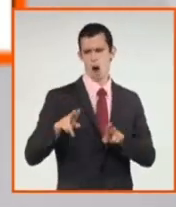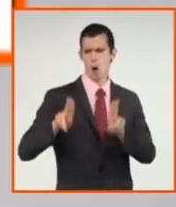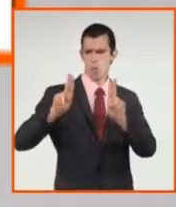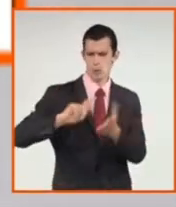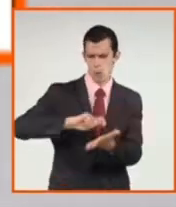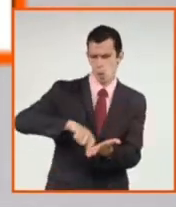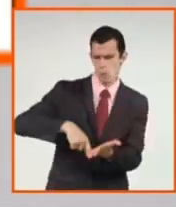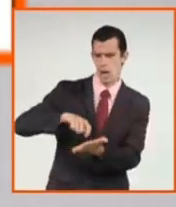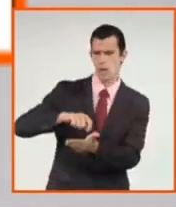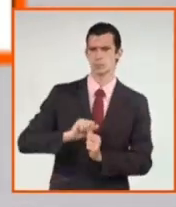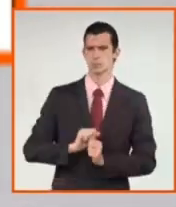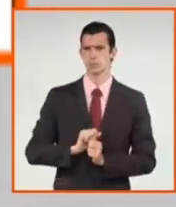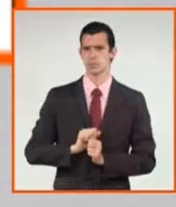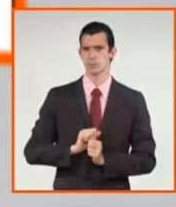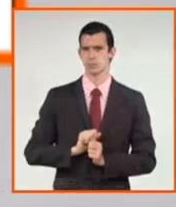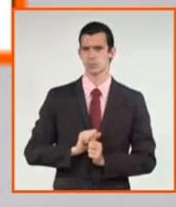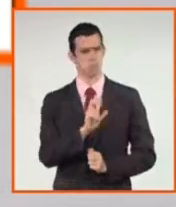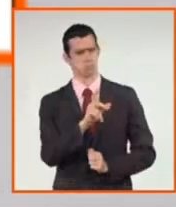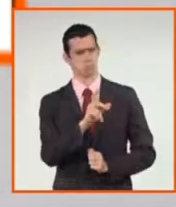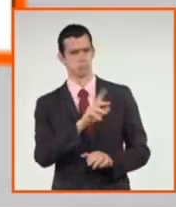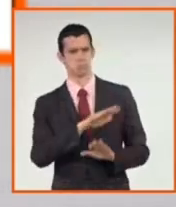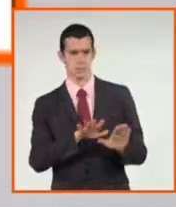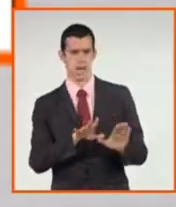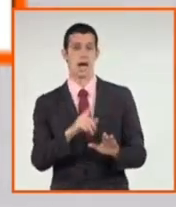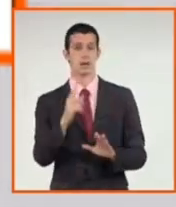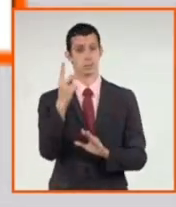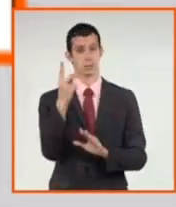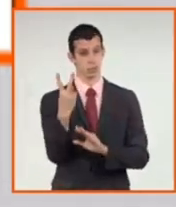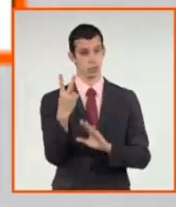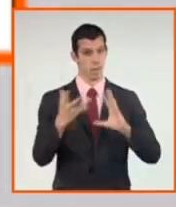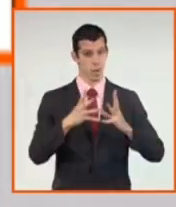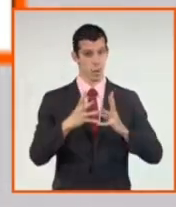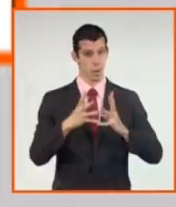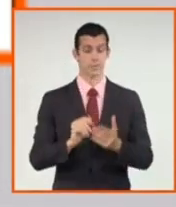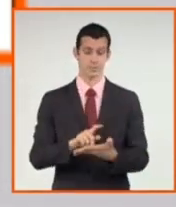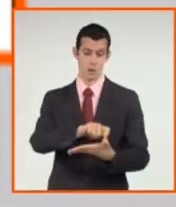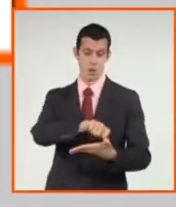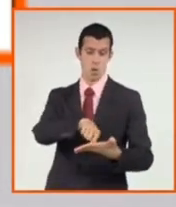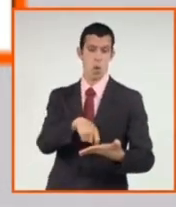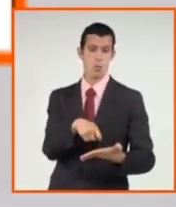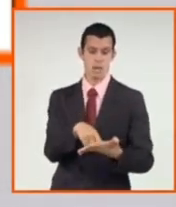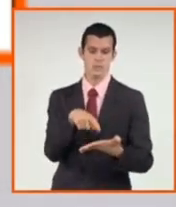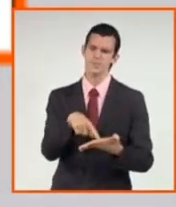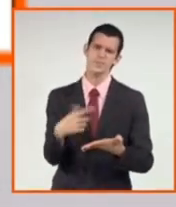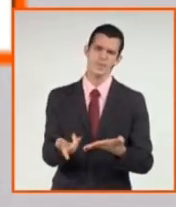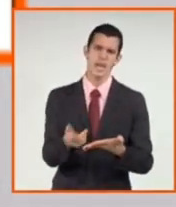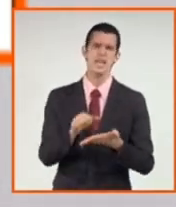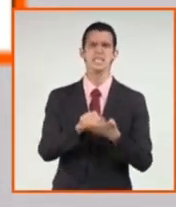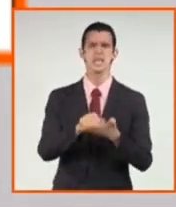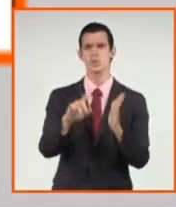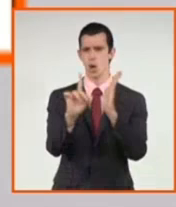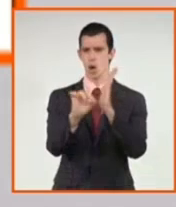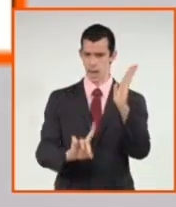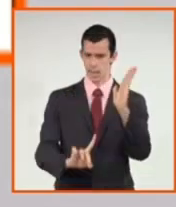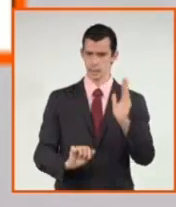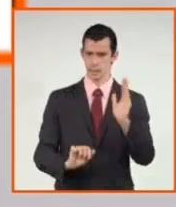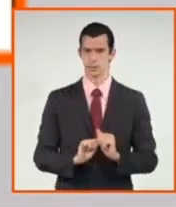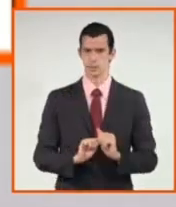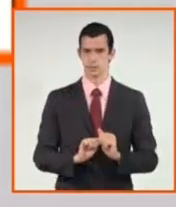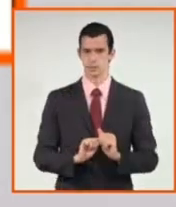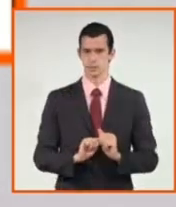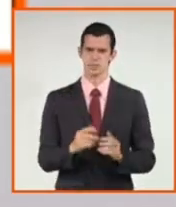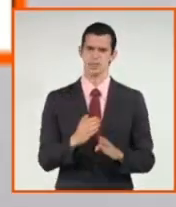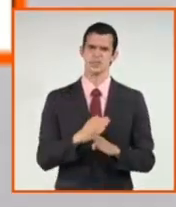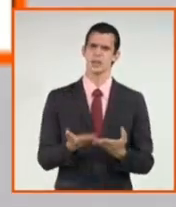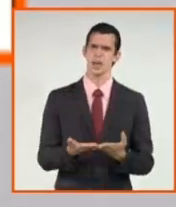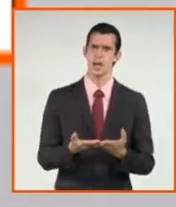cosas el contrato de servicio eléctrico y el contrato de financiamiento de para la generación fotovoltaica una vez que hace la inversión cuánto puede ser